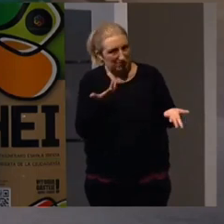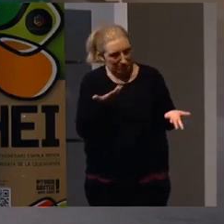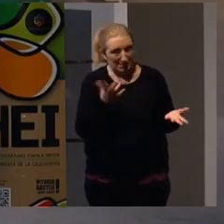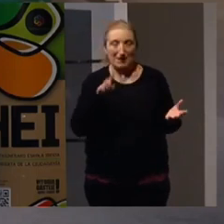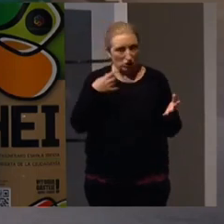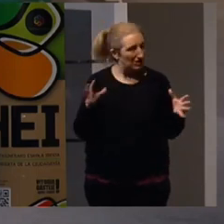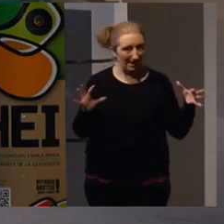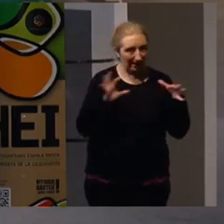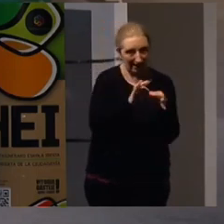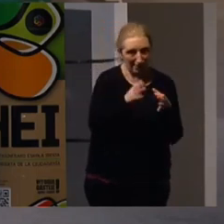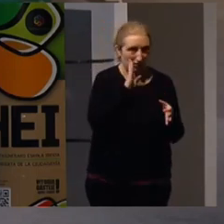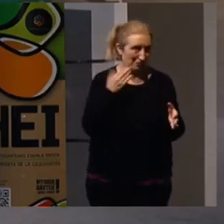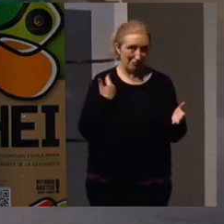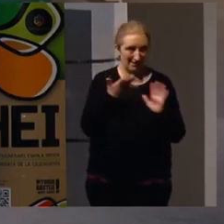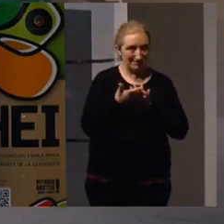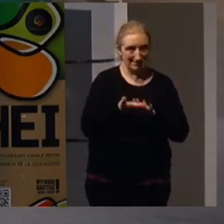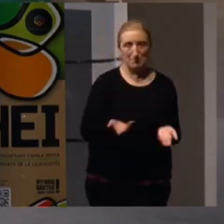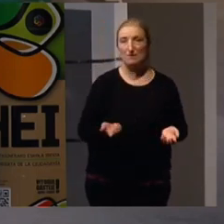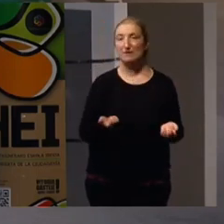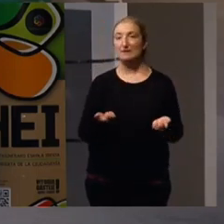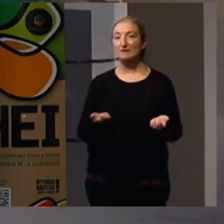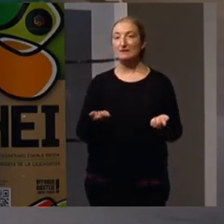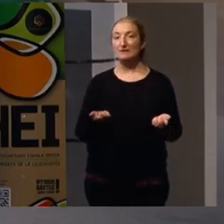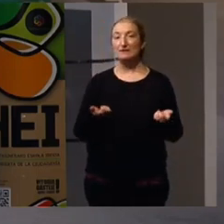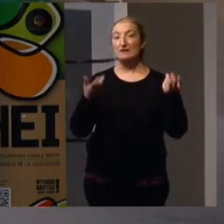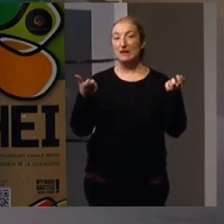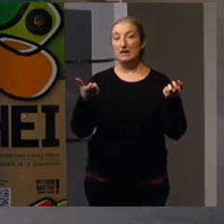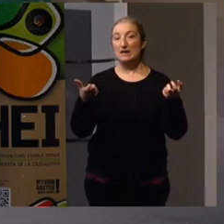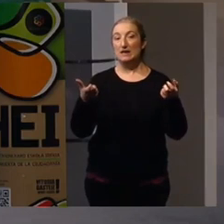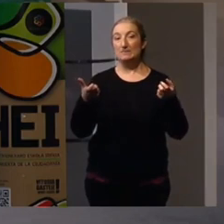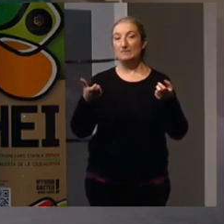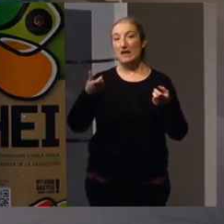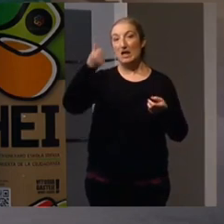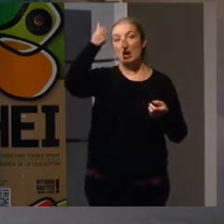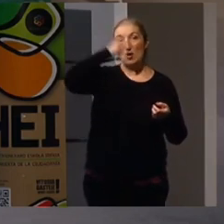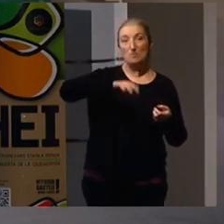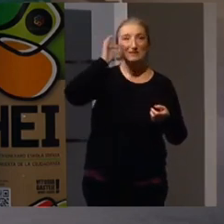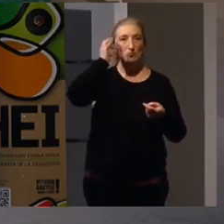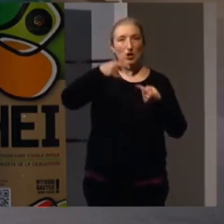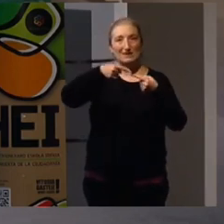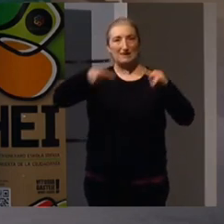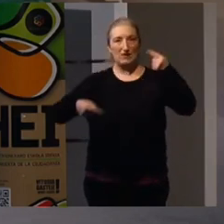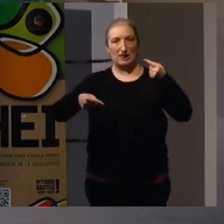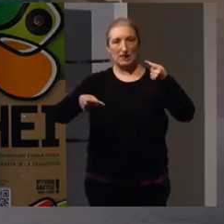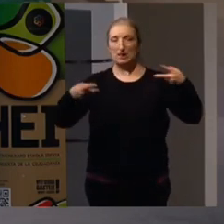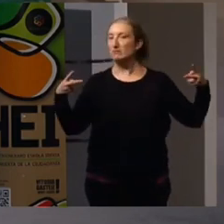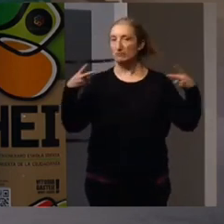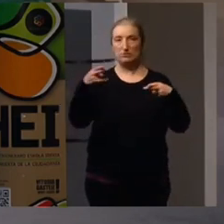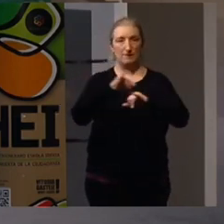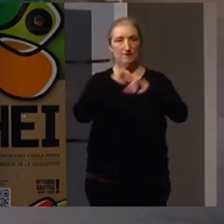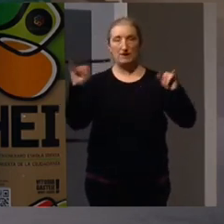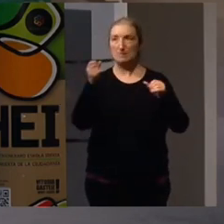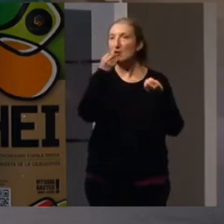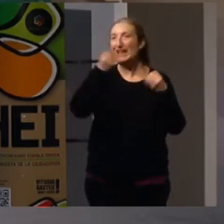relacionada justo con esto que estaba diciendo, que es abolir la división sexual del trabajo, ¿vale? ¿A qué me refiero con